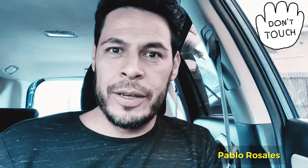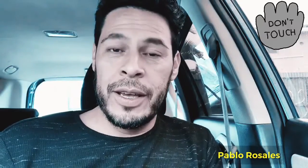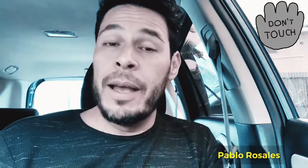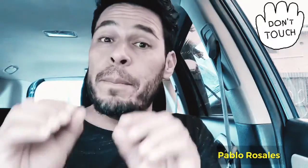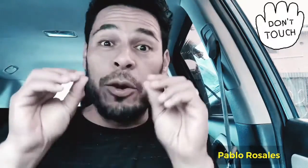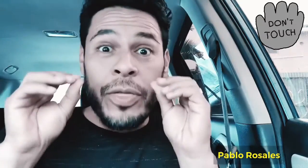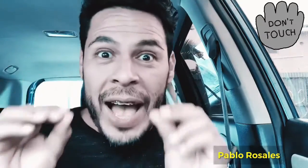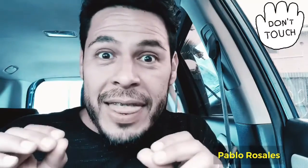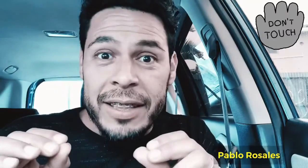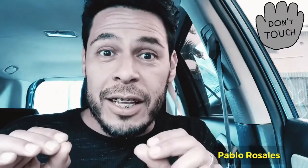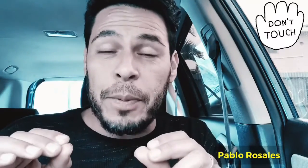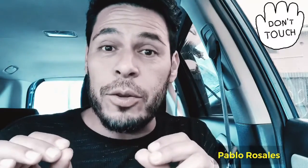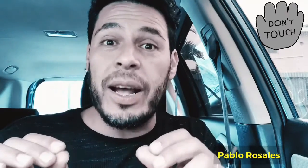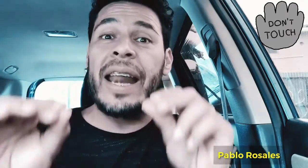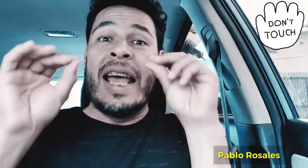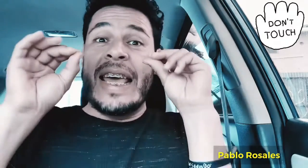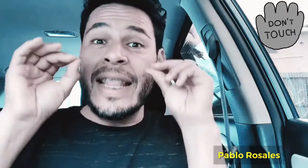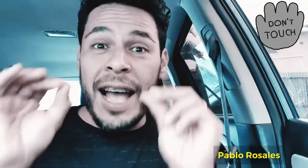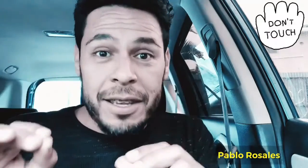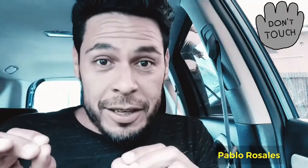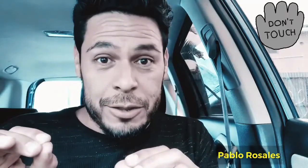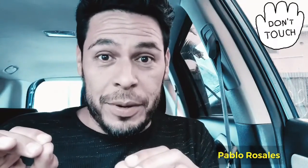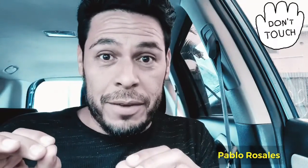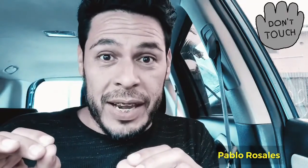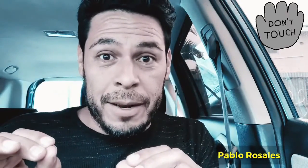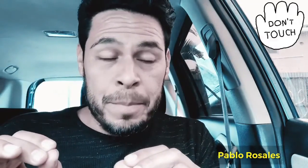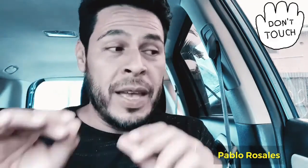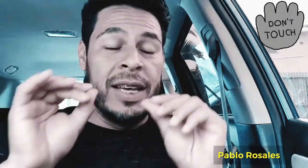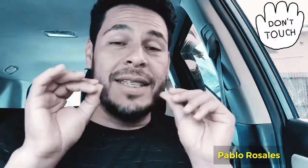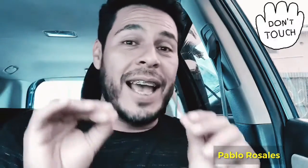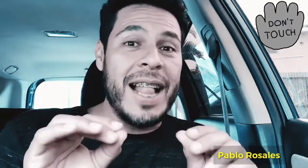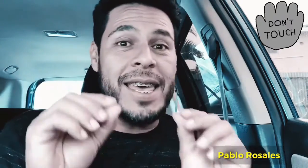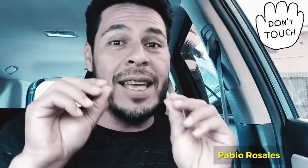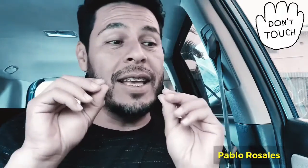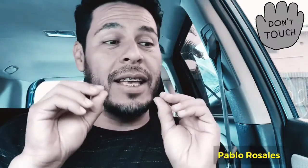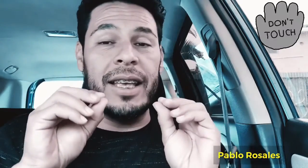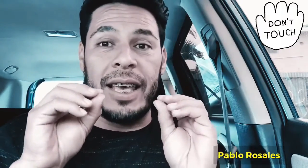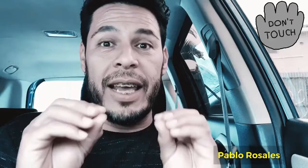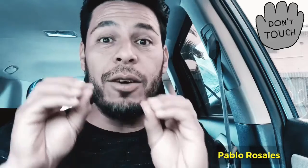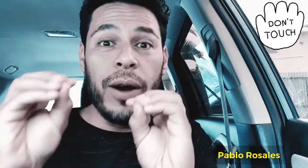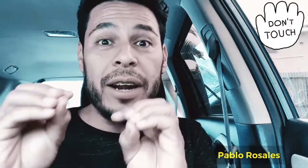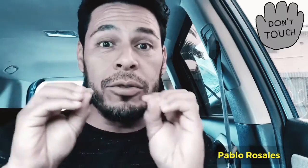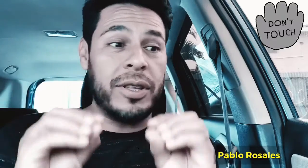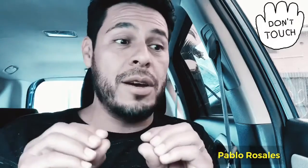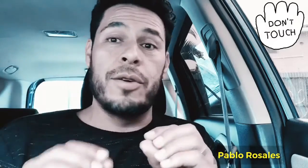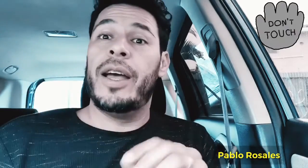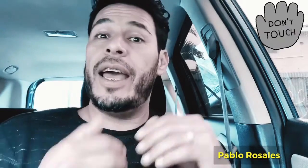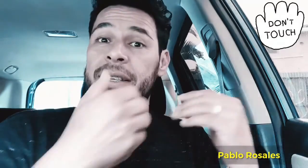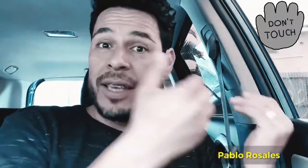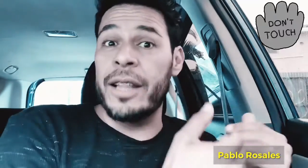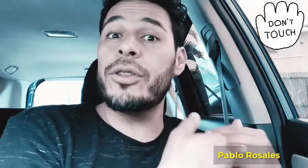perfecto, pero nadie te las puede tocar y nadie te las puede ver. Si alguien quiere jugar